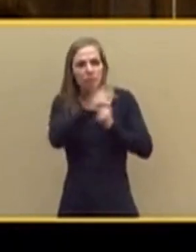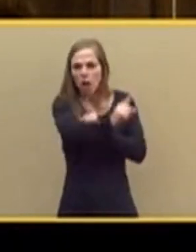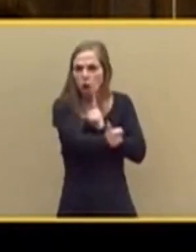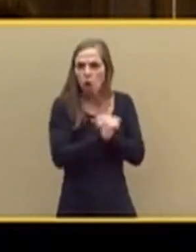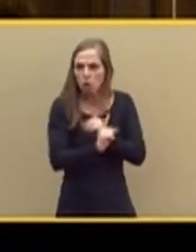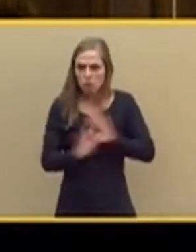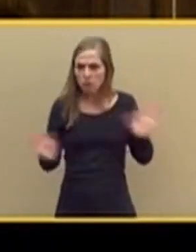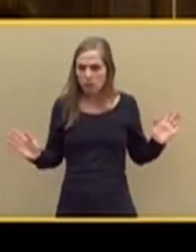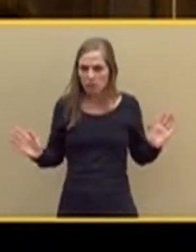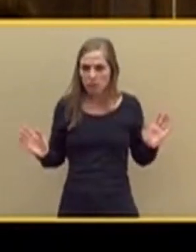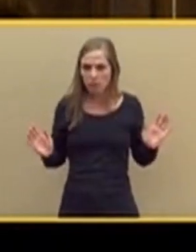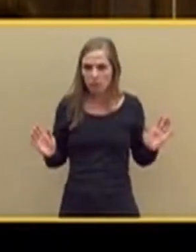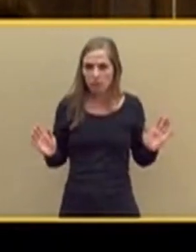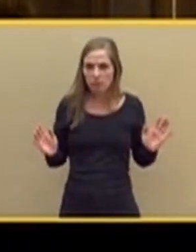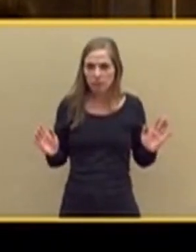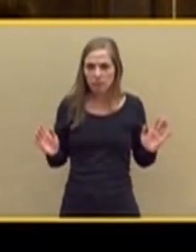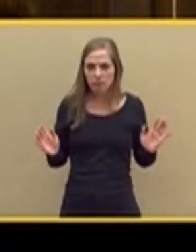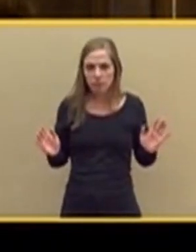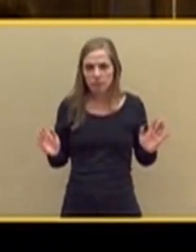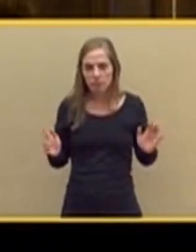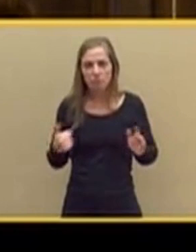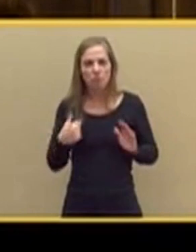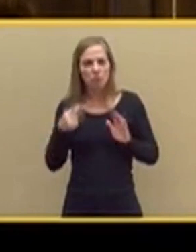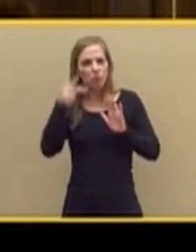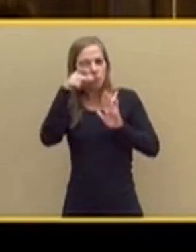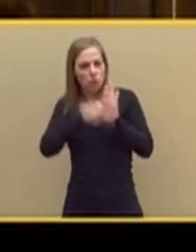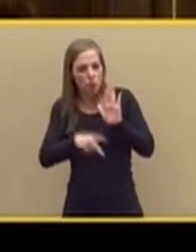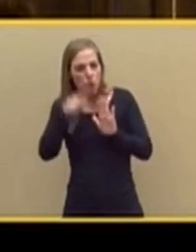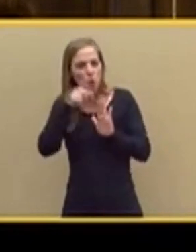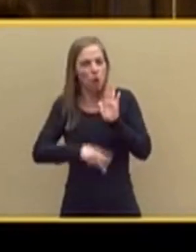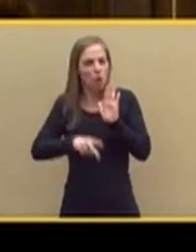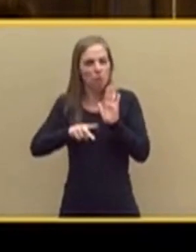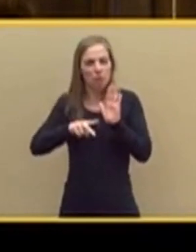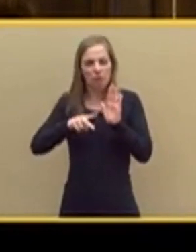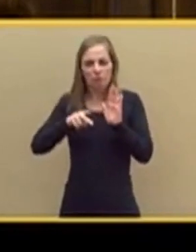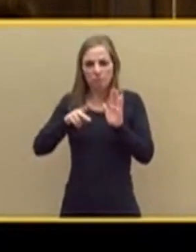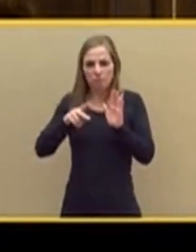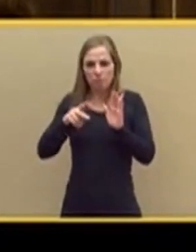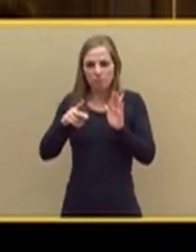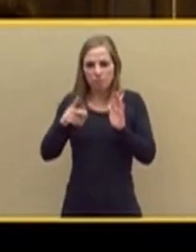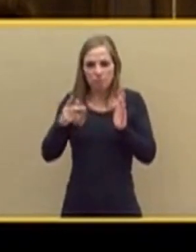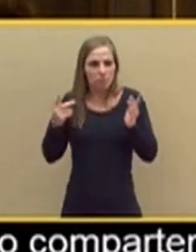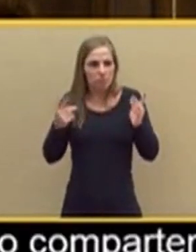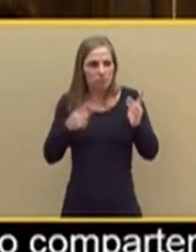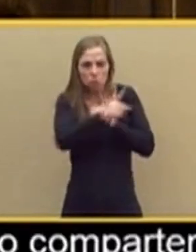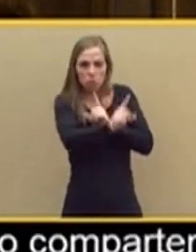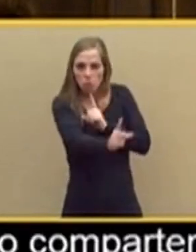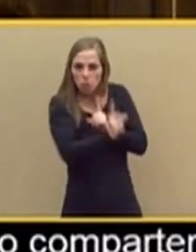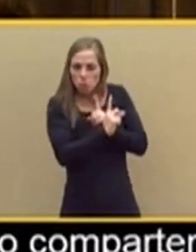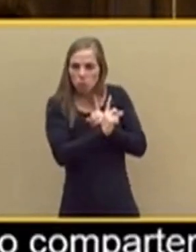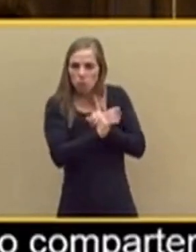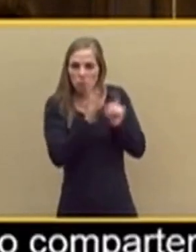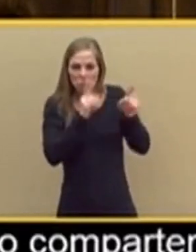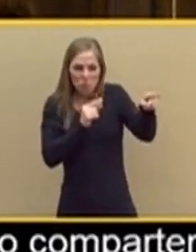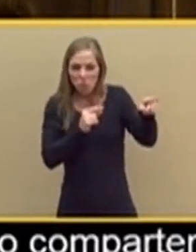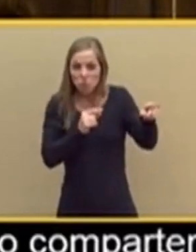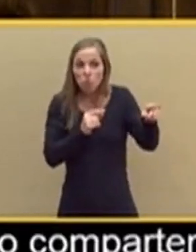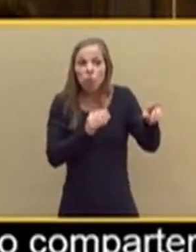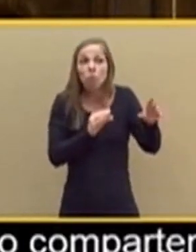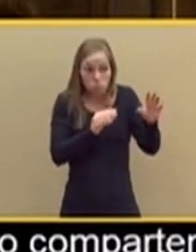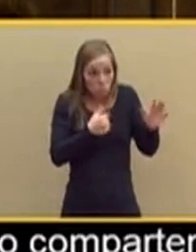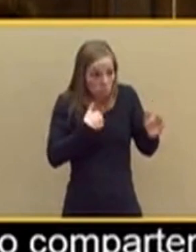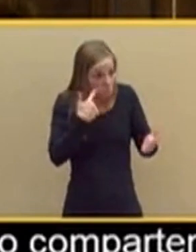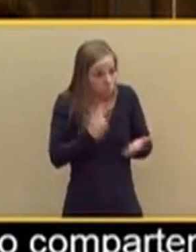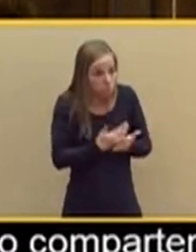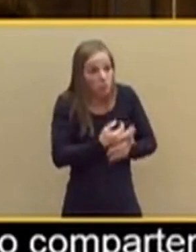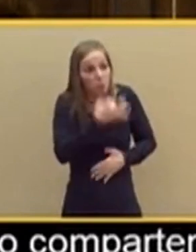no comparten ni las reglas de juego ni los elementos entre ellos porque usted desprecia, según sus palabras,